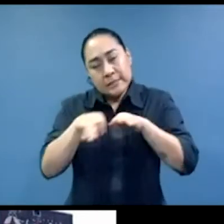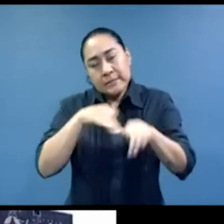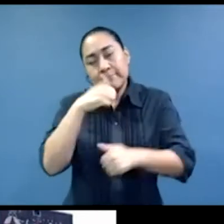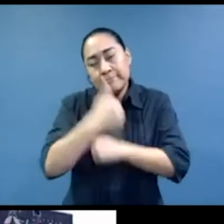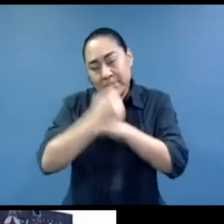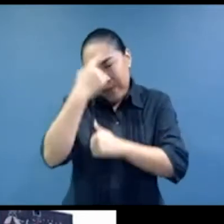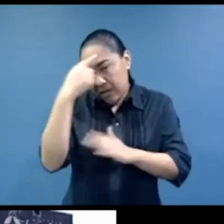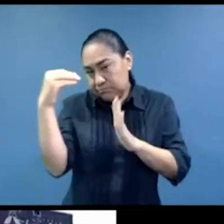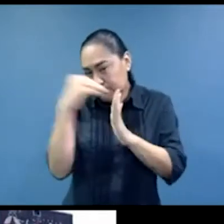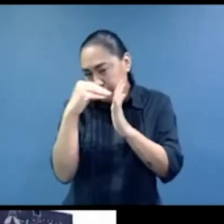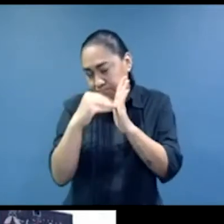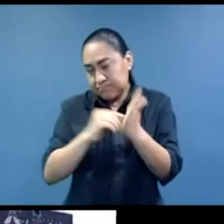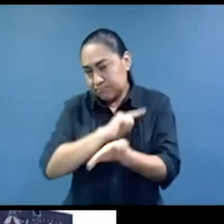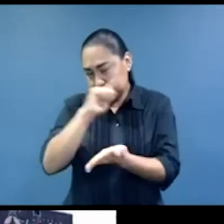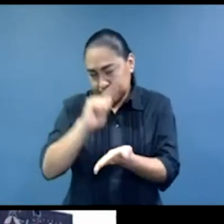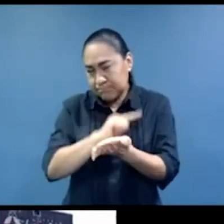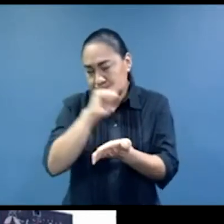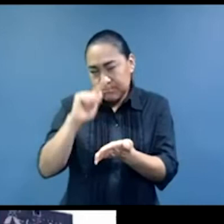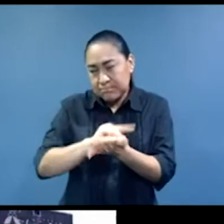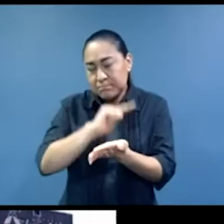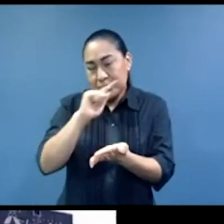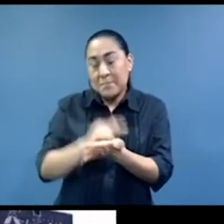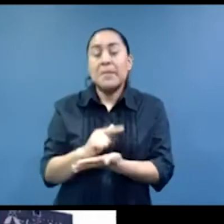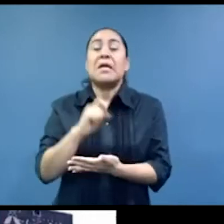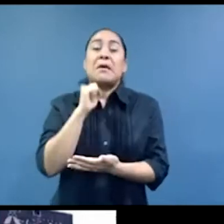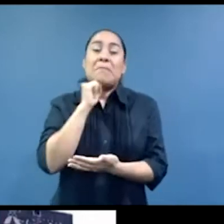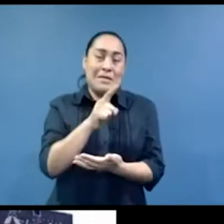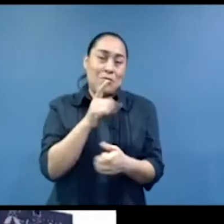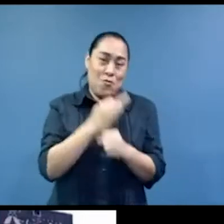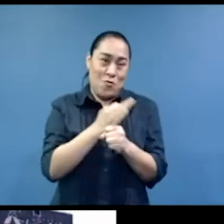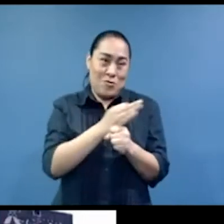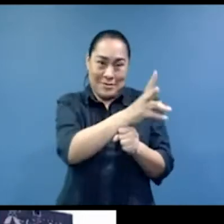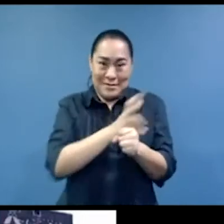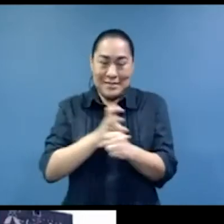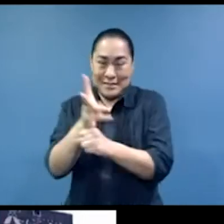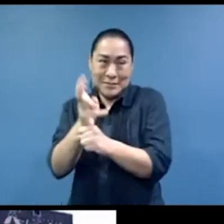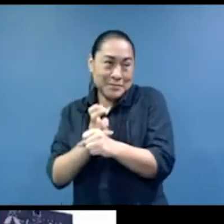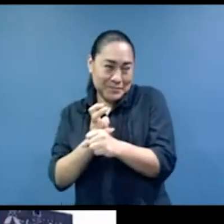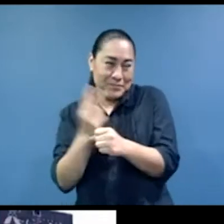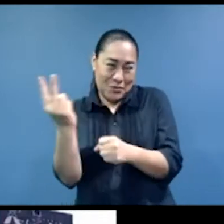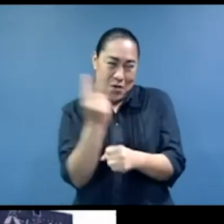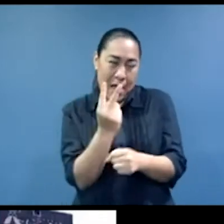legislación, y un poco con lo que las otras dos invitadas ya nos han comentado,